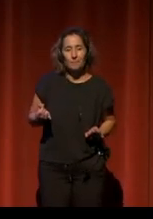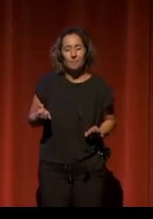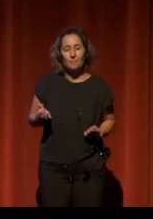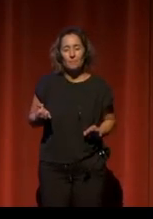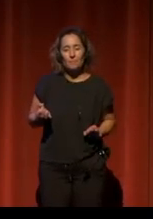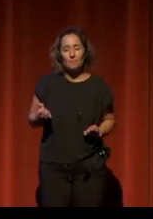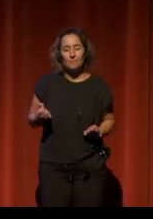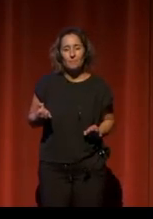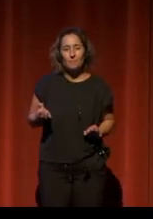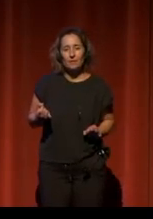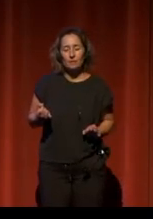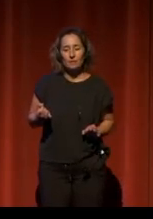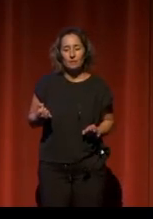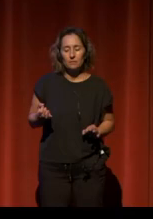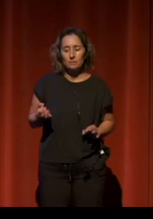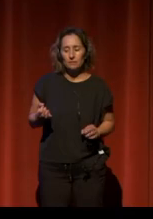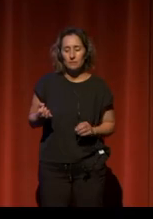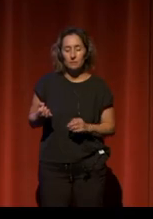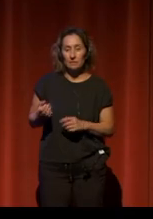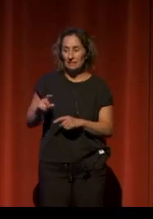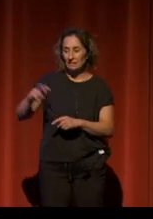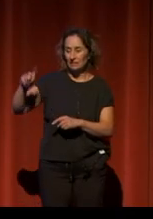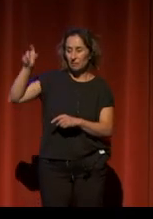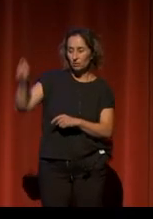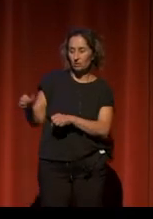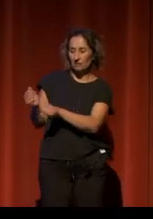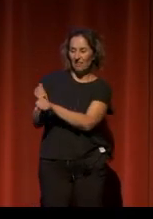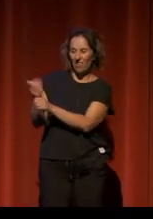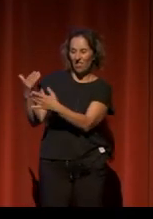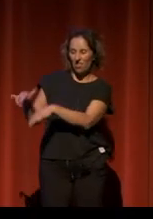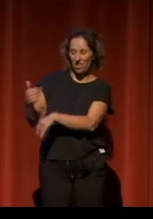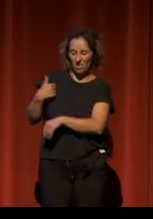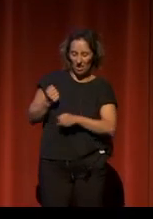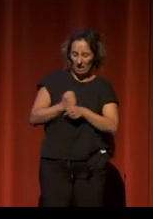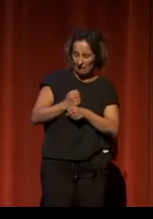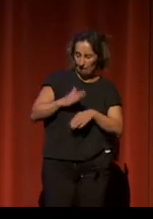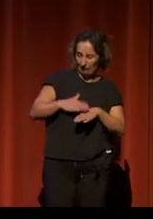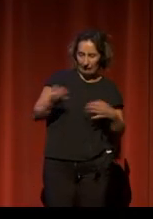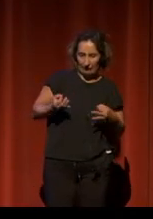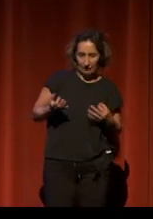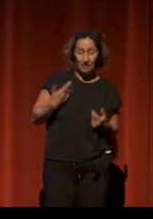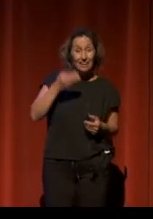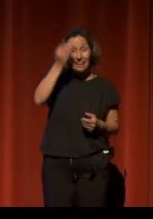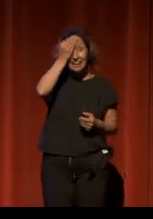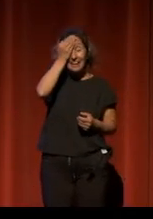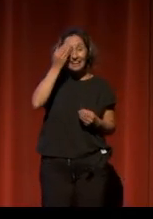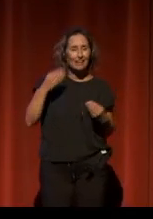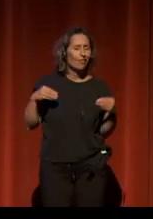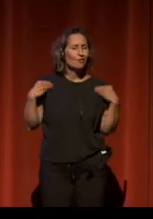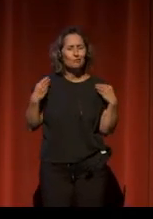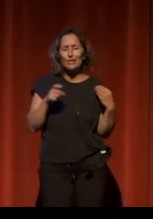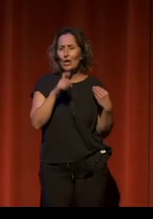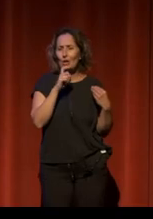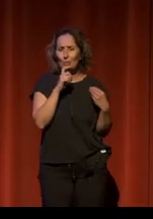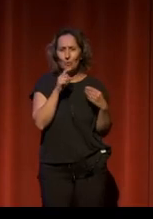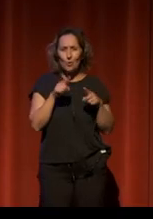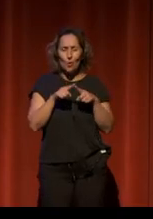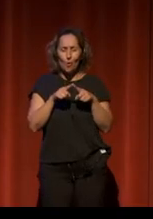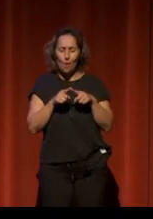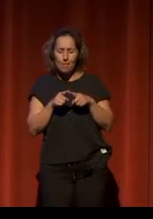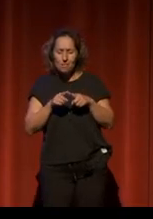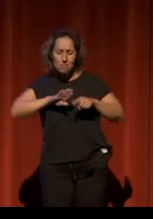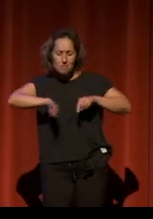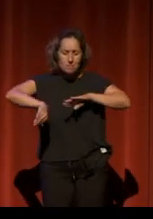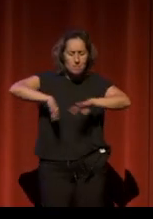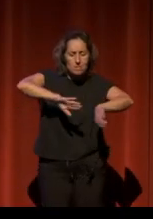trabajar algo que ya ha trabajado antes otra persona un hacker es una persona que que Disfruta mucho abriendo camino no pero que